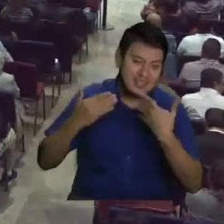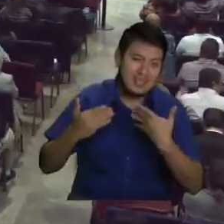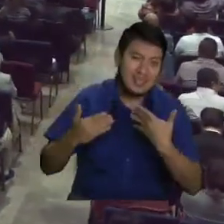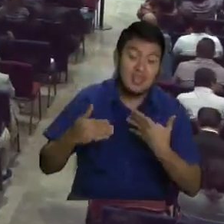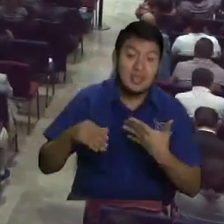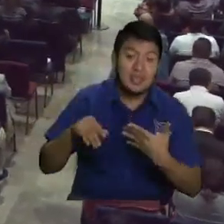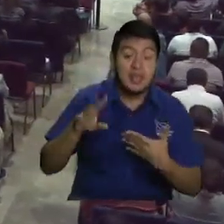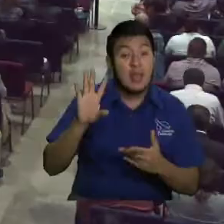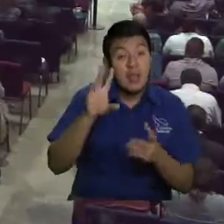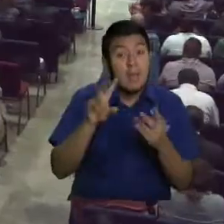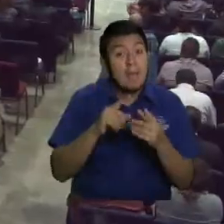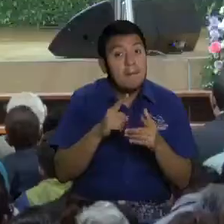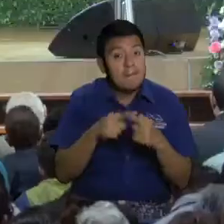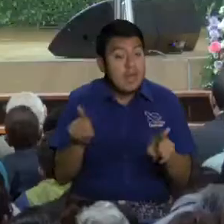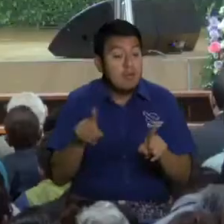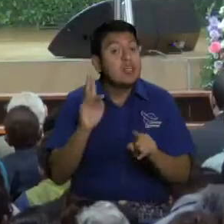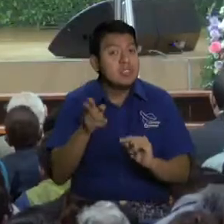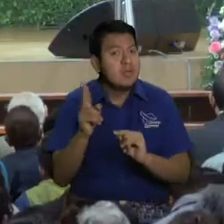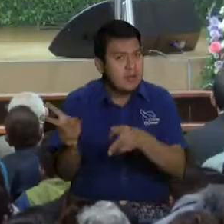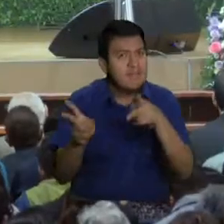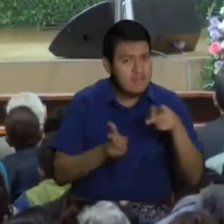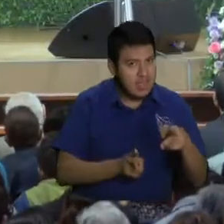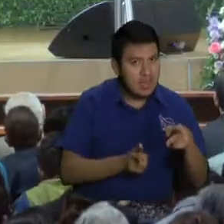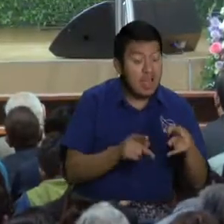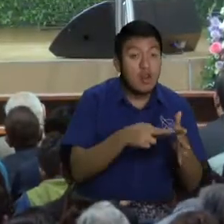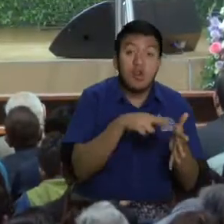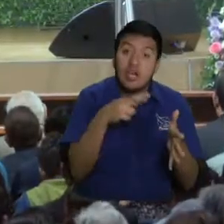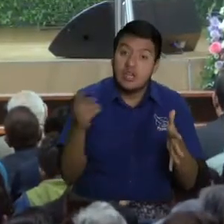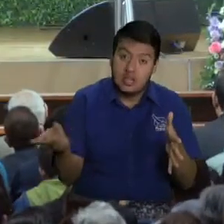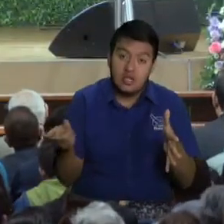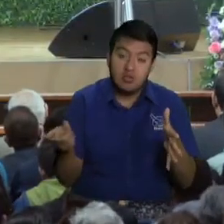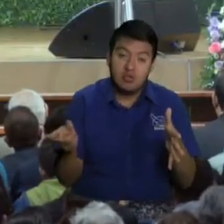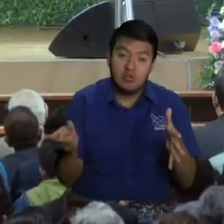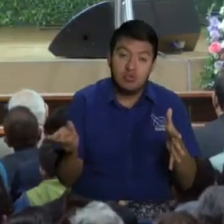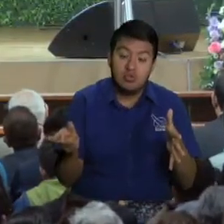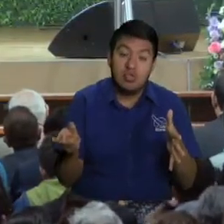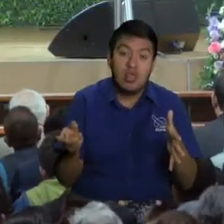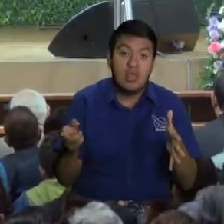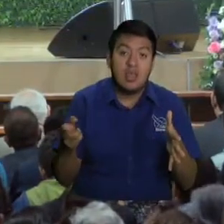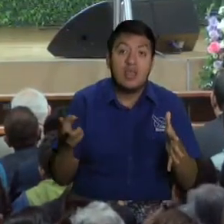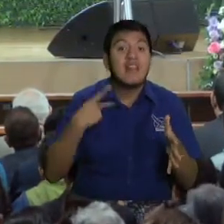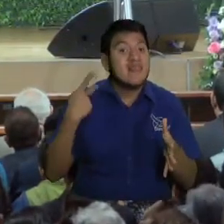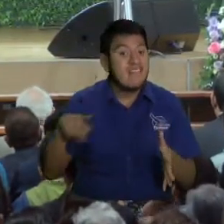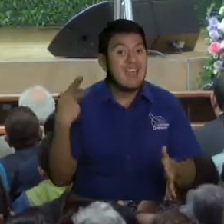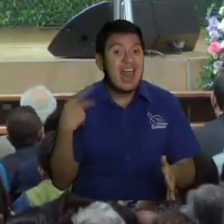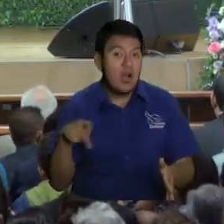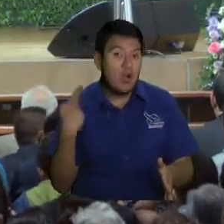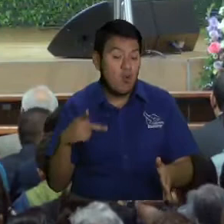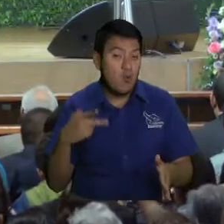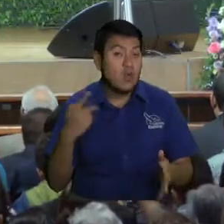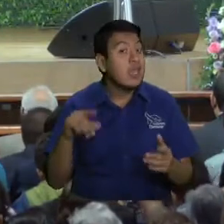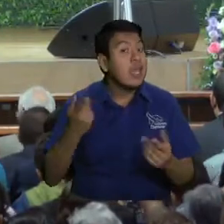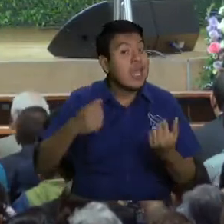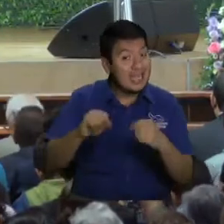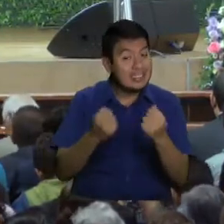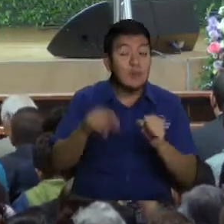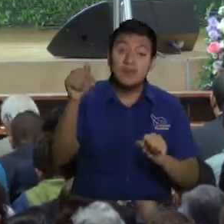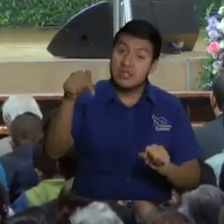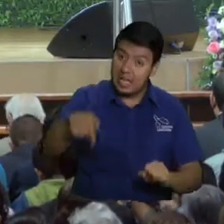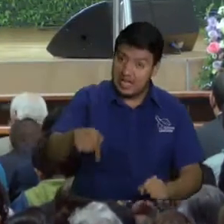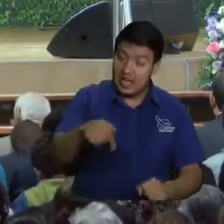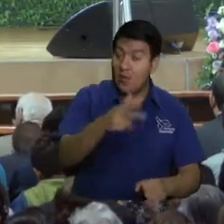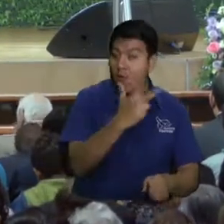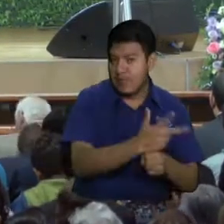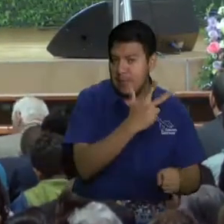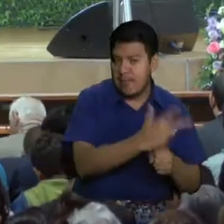siempre vienen a los retiros nuestros de semana, la llamada Semana Santa, se dejan venir